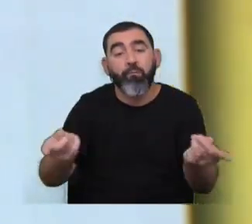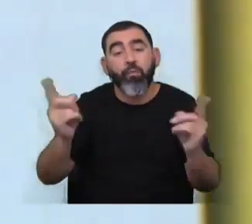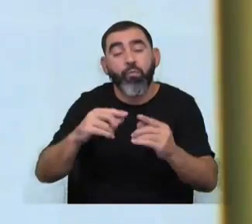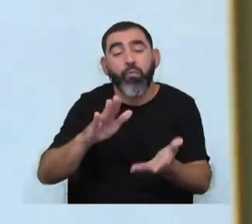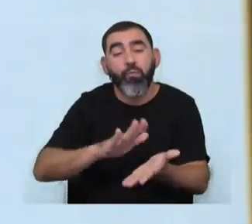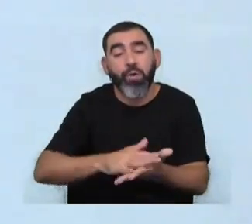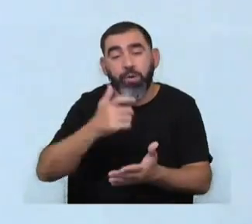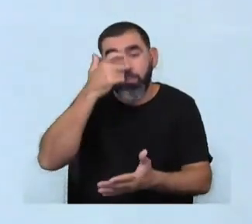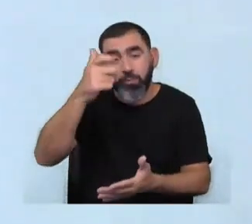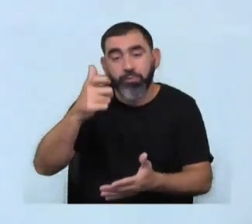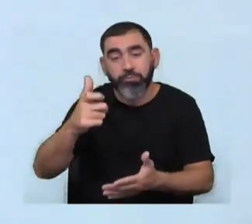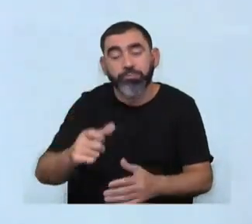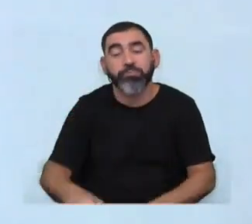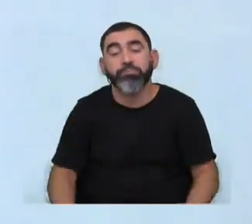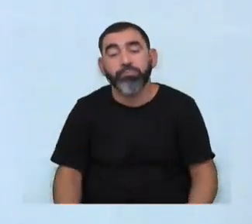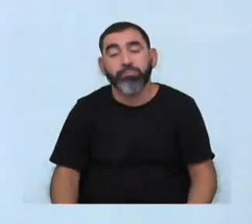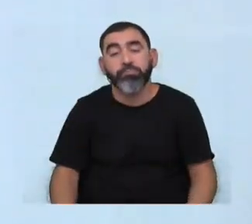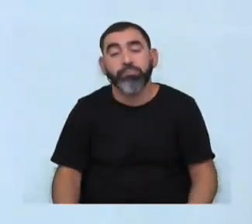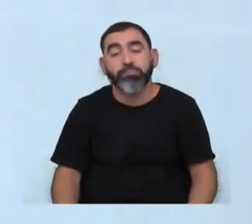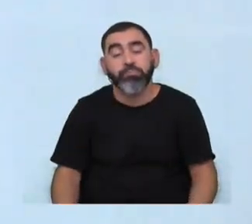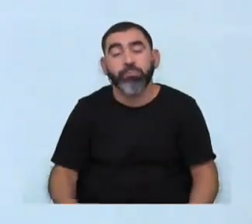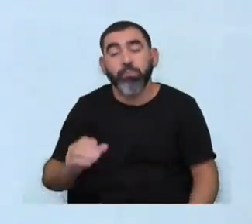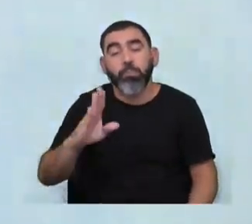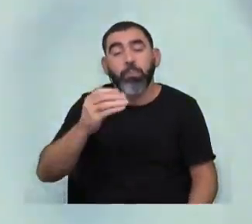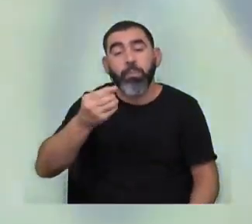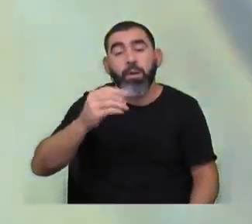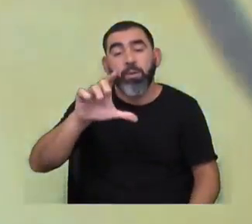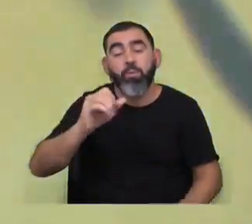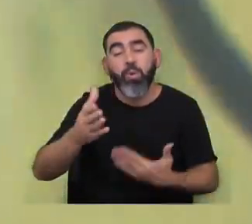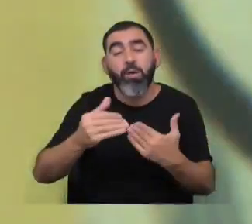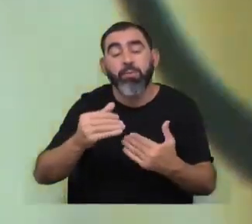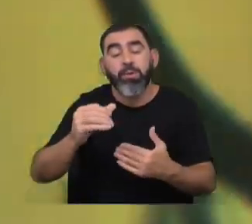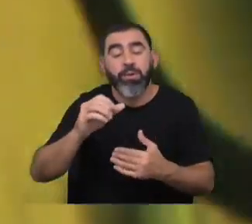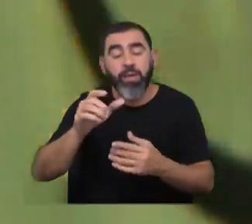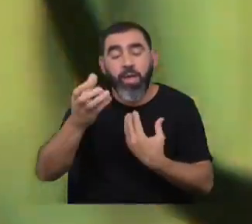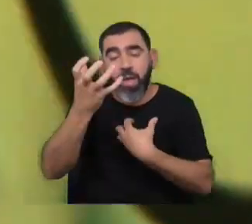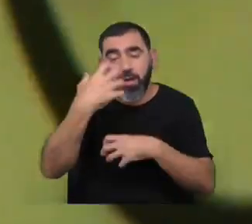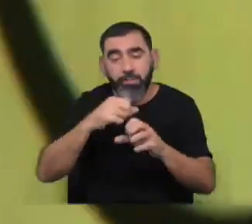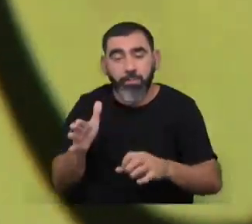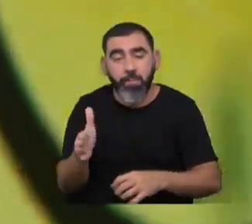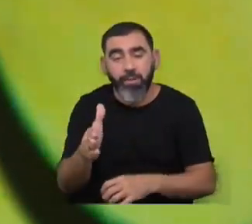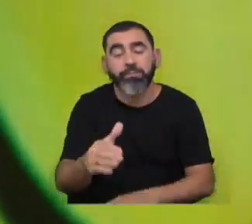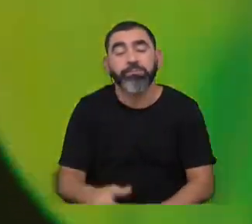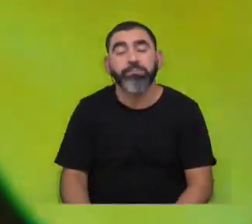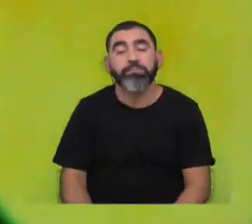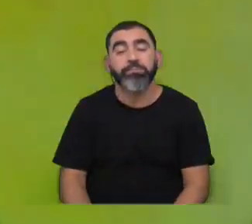Ciencia, ya volvemos, como quedó dicho, Pablo Toriño, y vamos a hablar del celacanto y el modelo 3D.